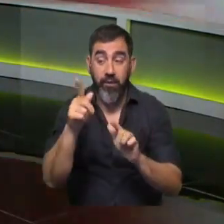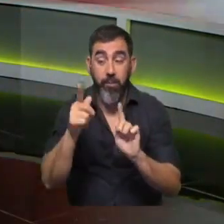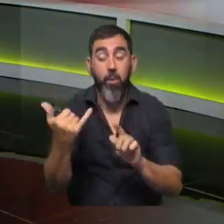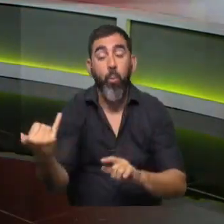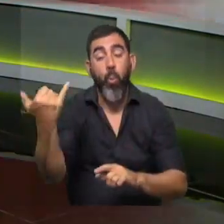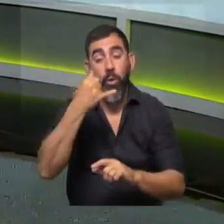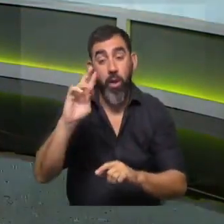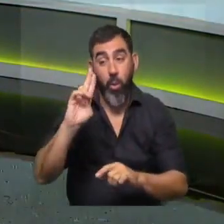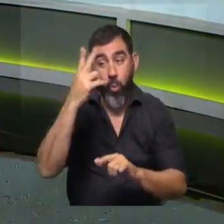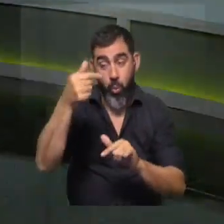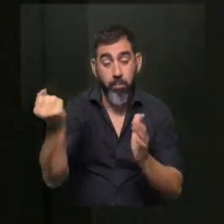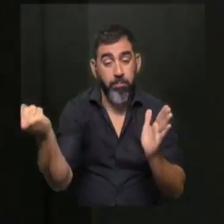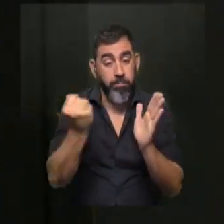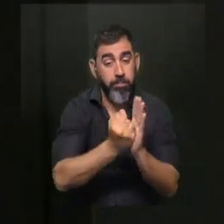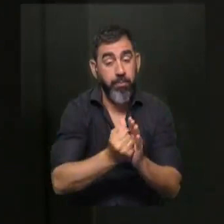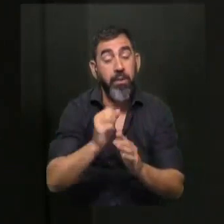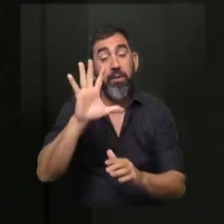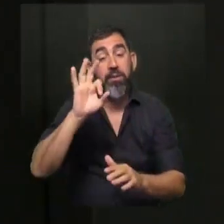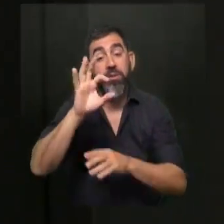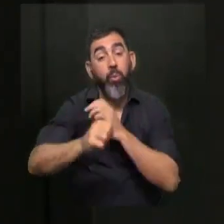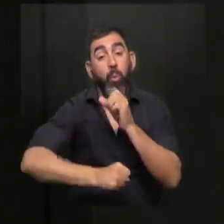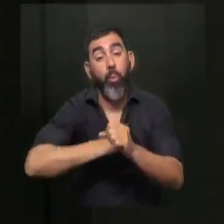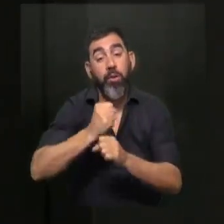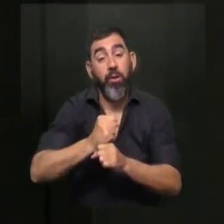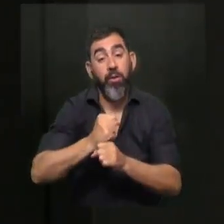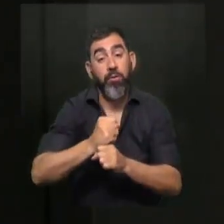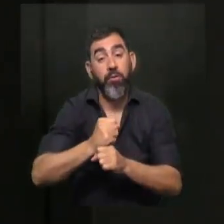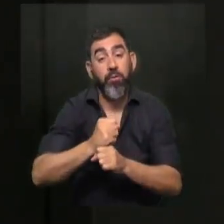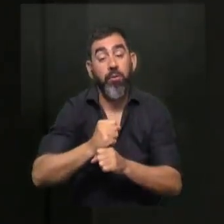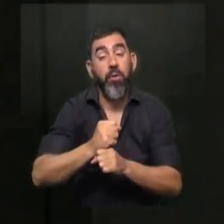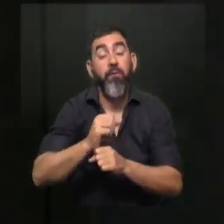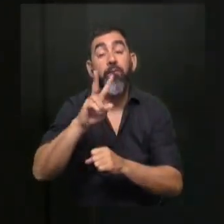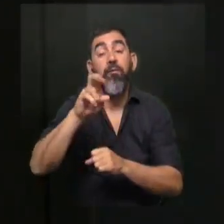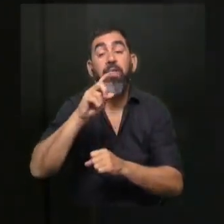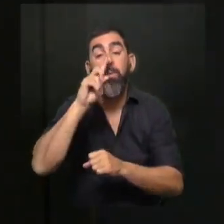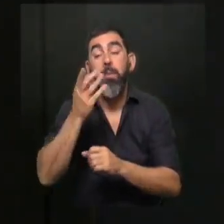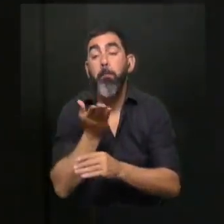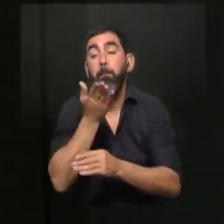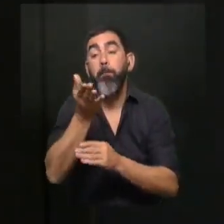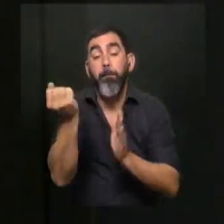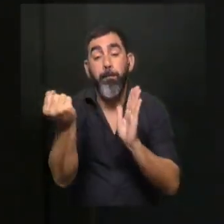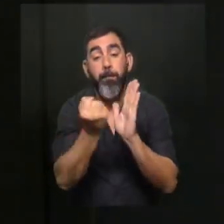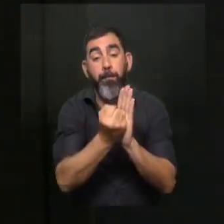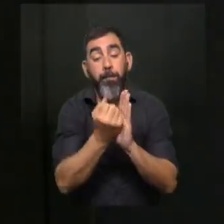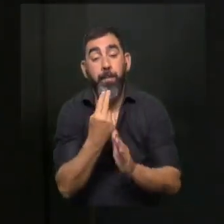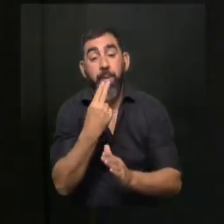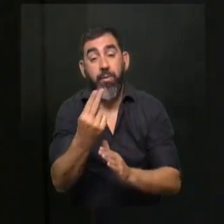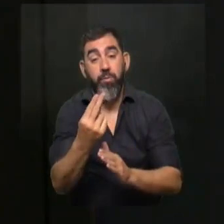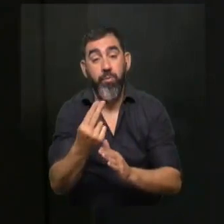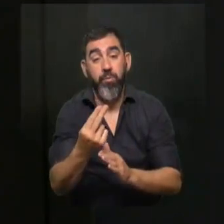que en Uruguay se patentaron en estos casi 50 años se hicieron más de 20.000 solicitudes de patentes, de las